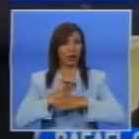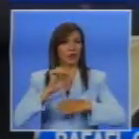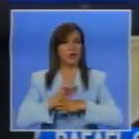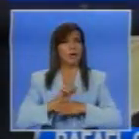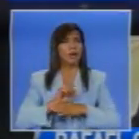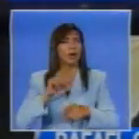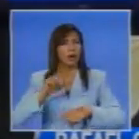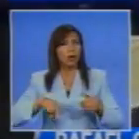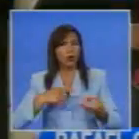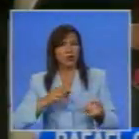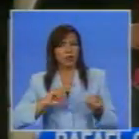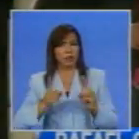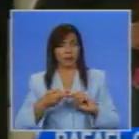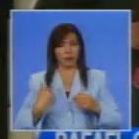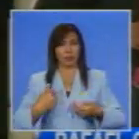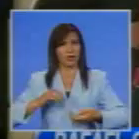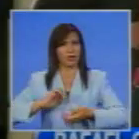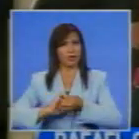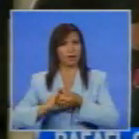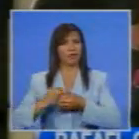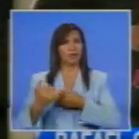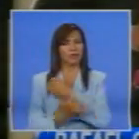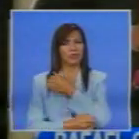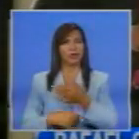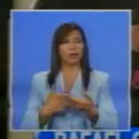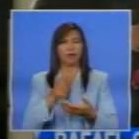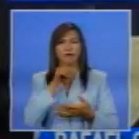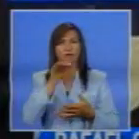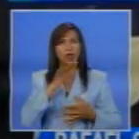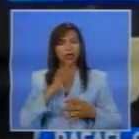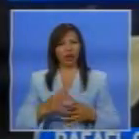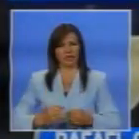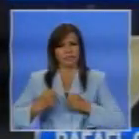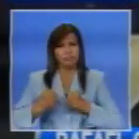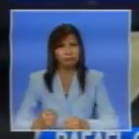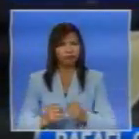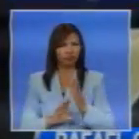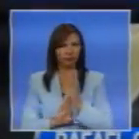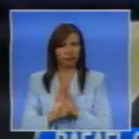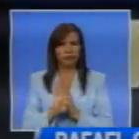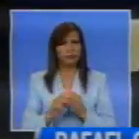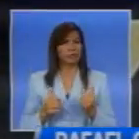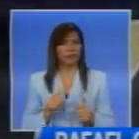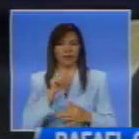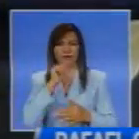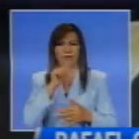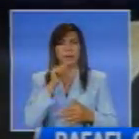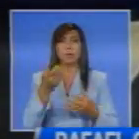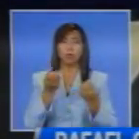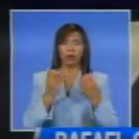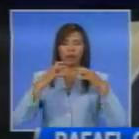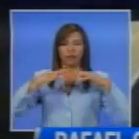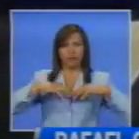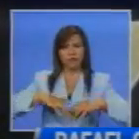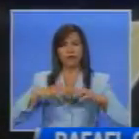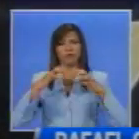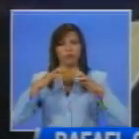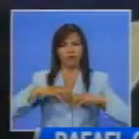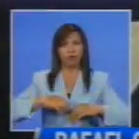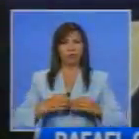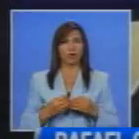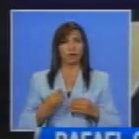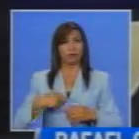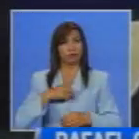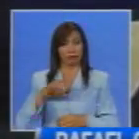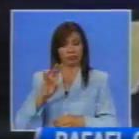Se ha demostrado que Alianza País no está consolidado, que el proceso revolucionario es sumamente vulnerable. Es un fracaso. Yo creo que después de 7 años debe